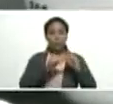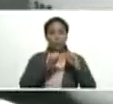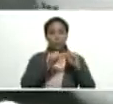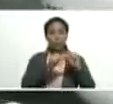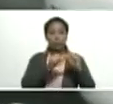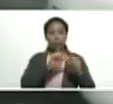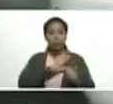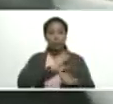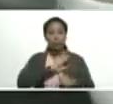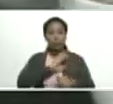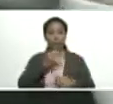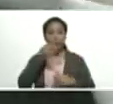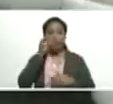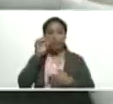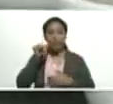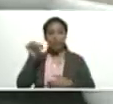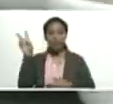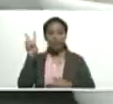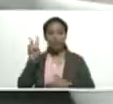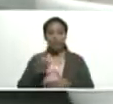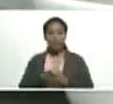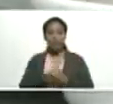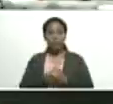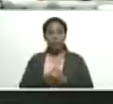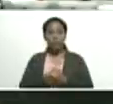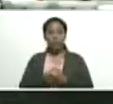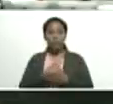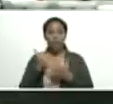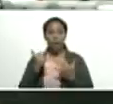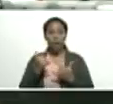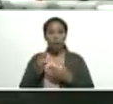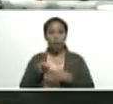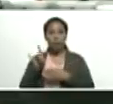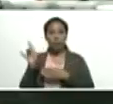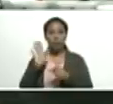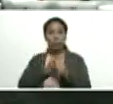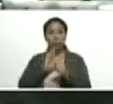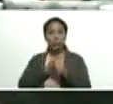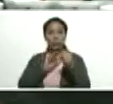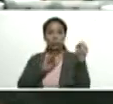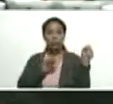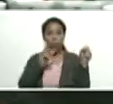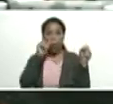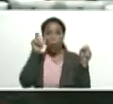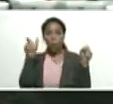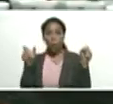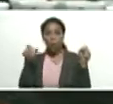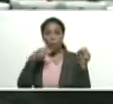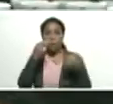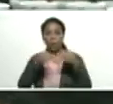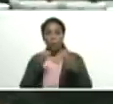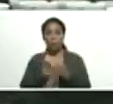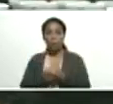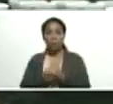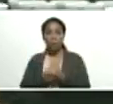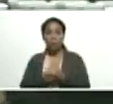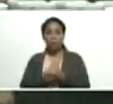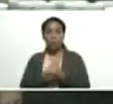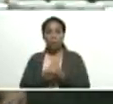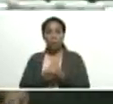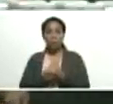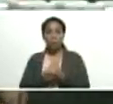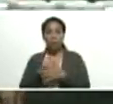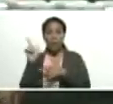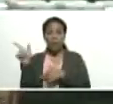promoción del café en el país. Los dejo con Gabriel de nuevo. Bueno, presidente, en nombre